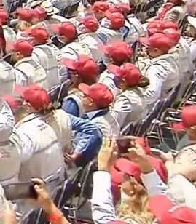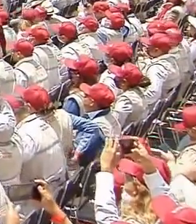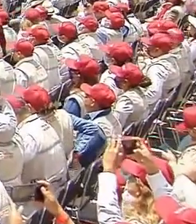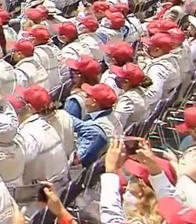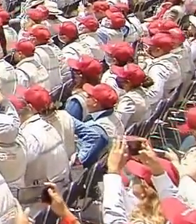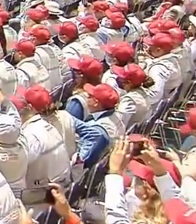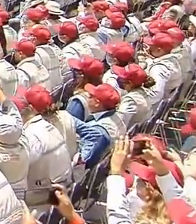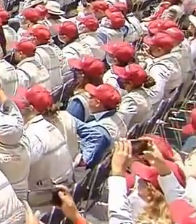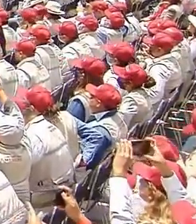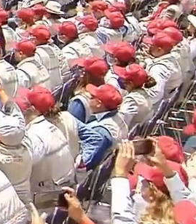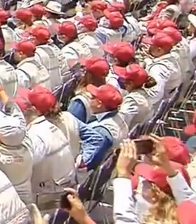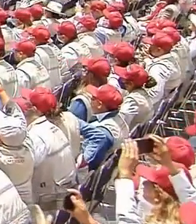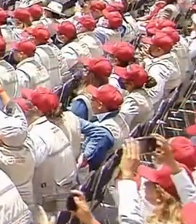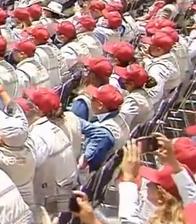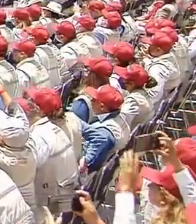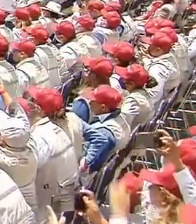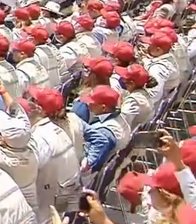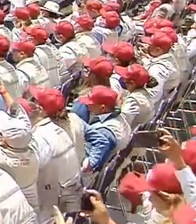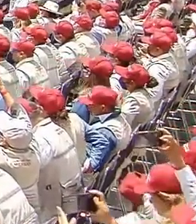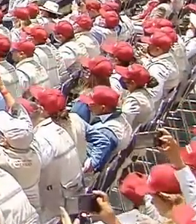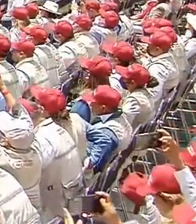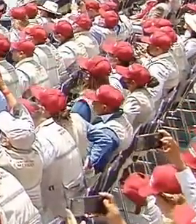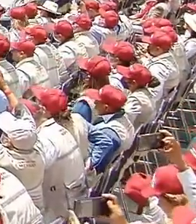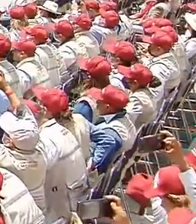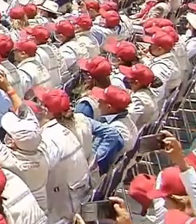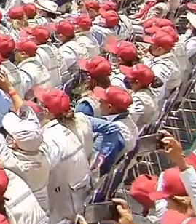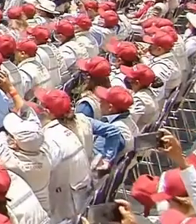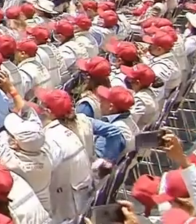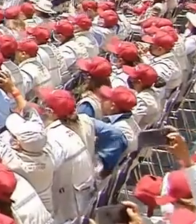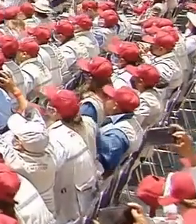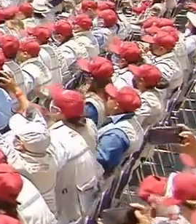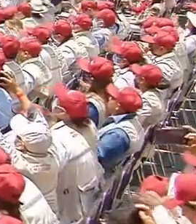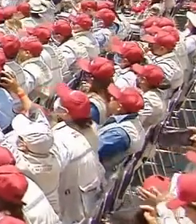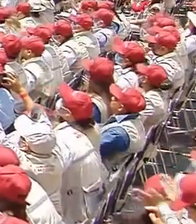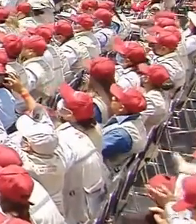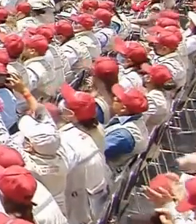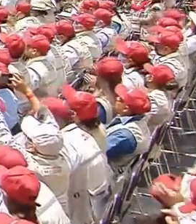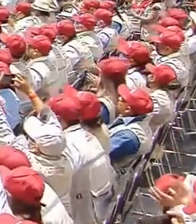Ingeniero Víctor Suárez Carrera, subsecretario de Agricultura y Desarrollo Rural.